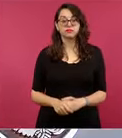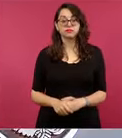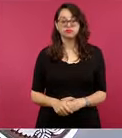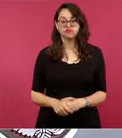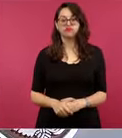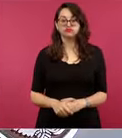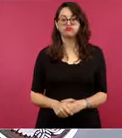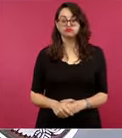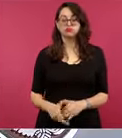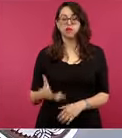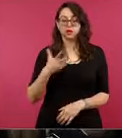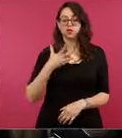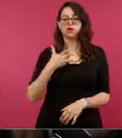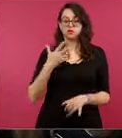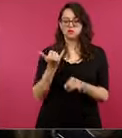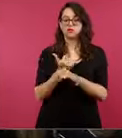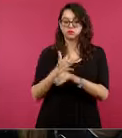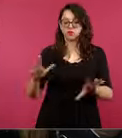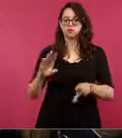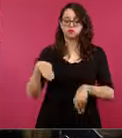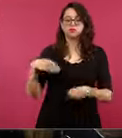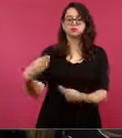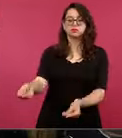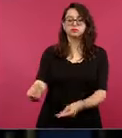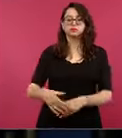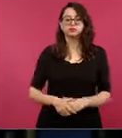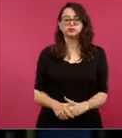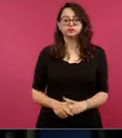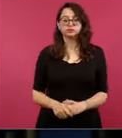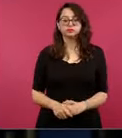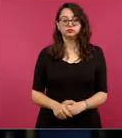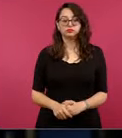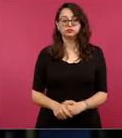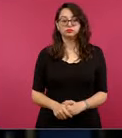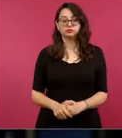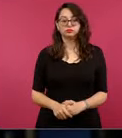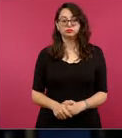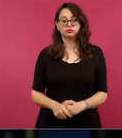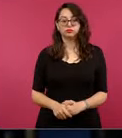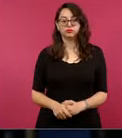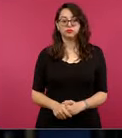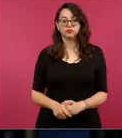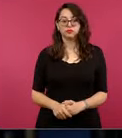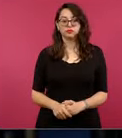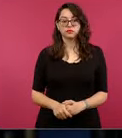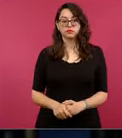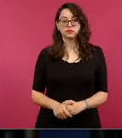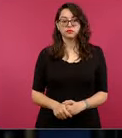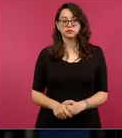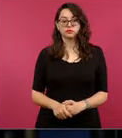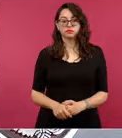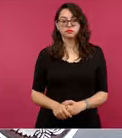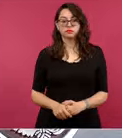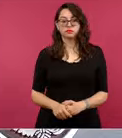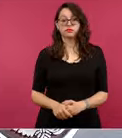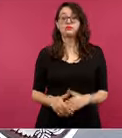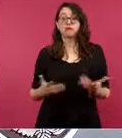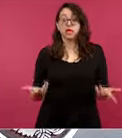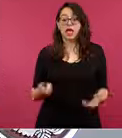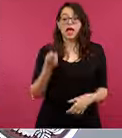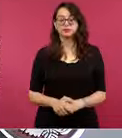Sí, los tenemos. Pero entonces hay un fallo entre el OPLE y el gobierno estatal, porque ayer no. Es parte del